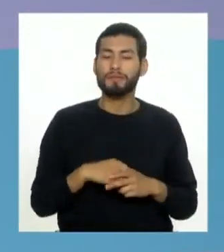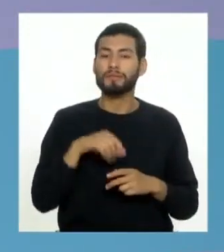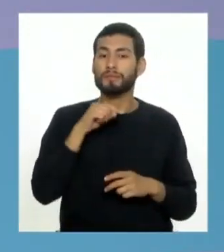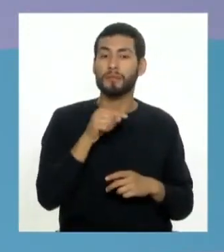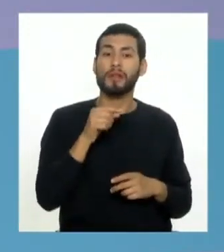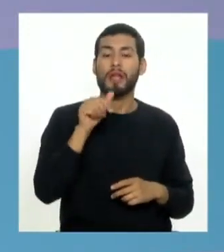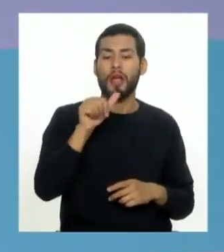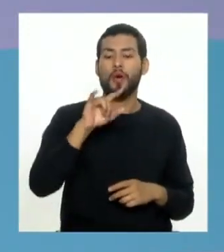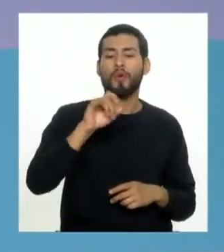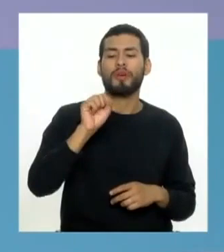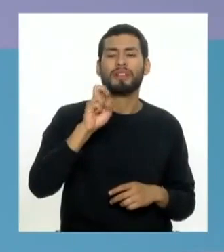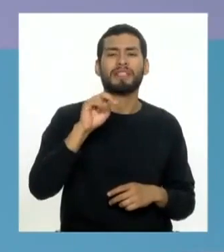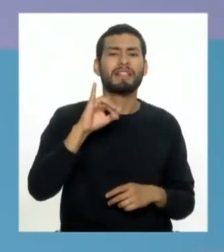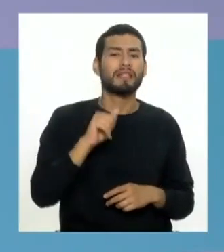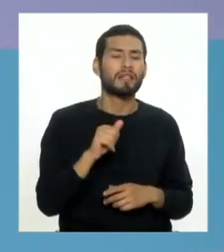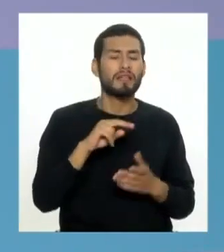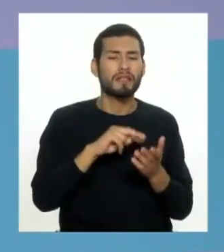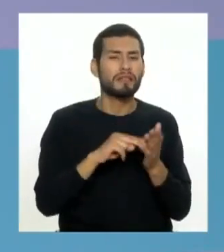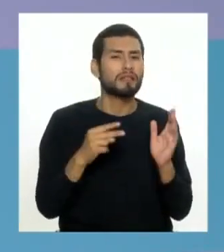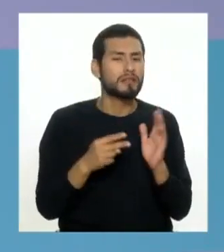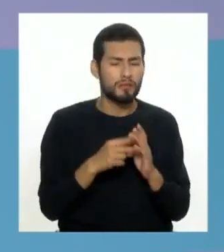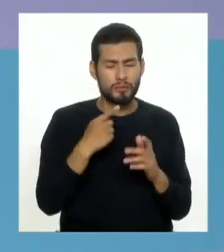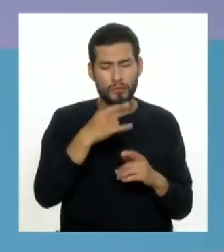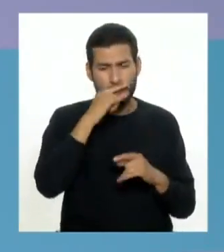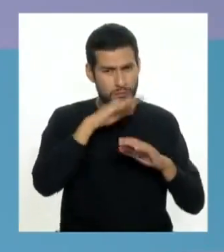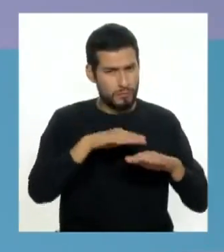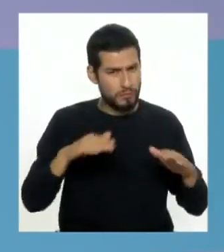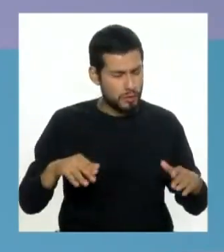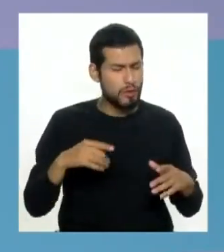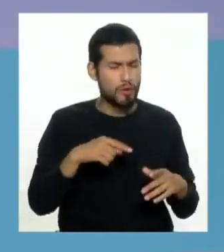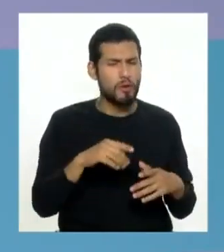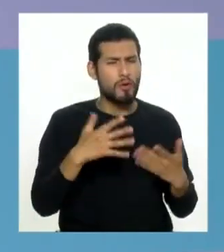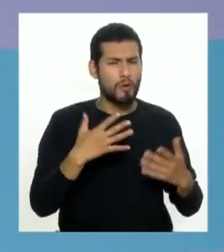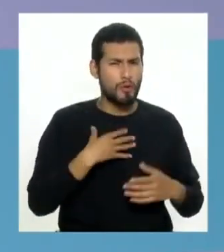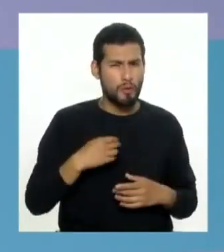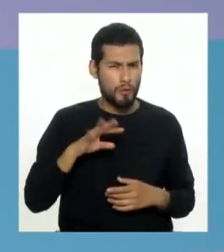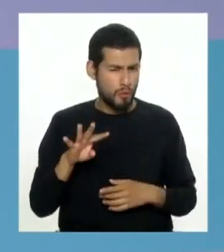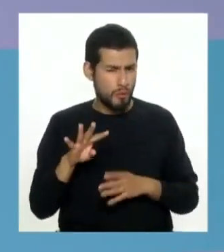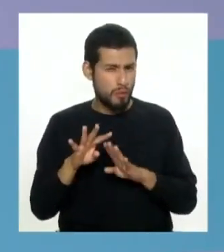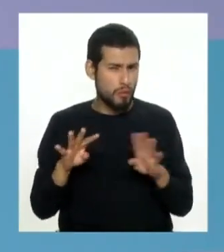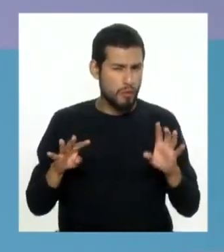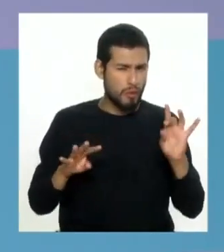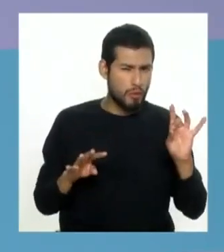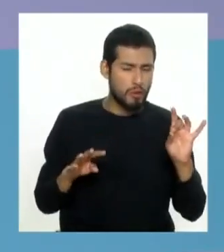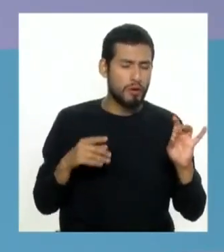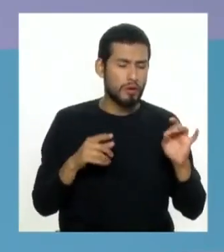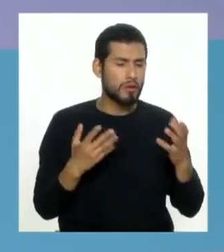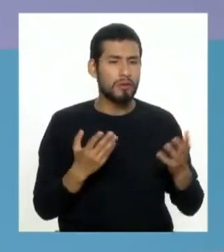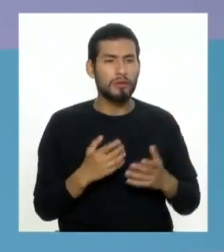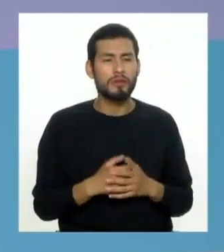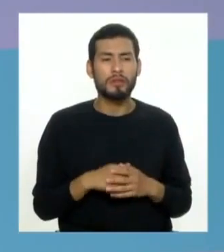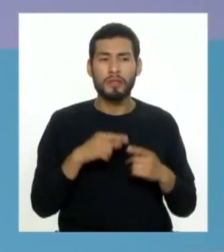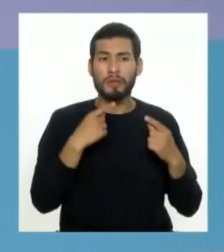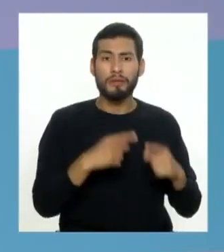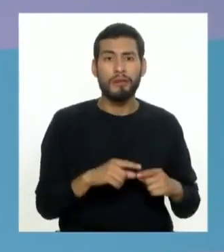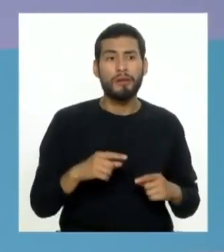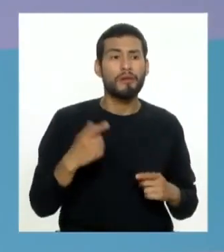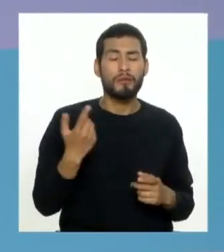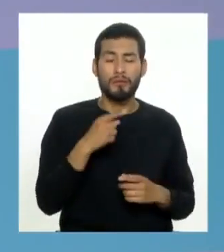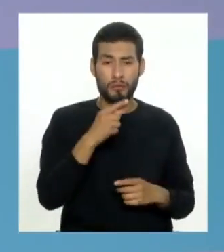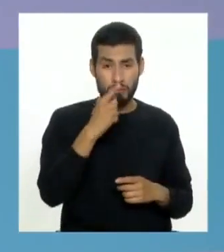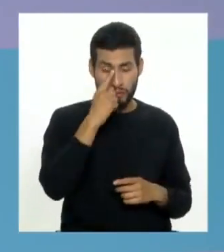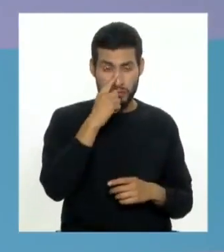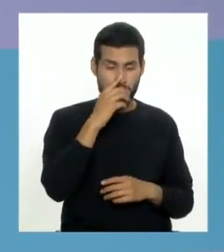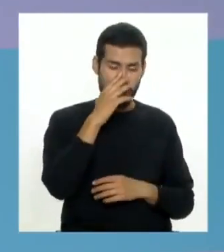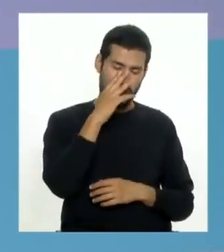epilépticas de ausencia, que son frecuentes en niños, por ejemplo, entre los 4 o 8 años de edad empieza a presentar unos episodios de pérdida súbita